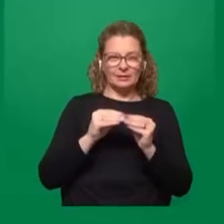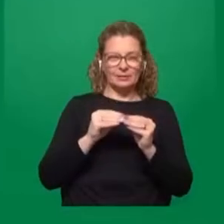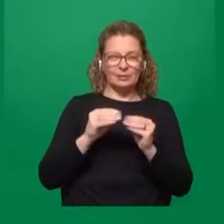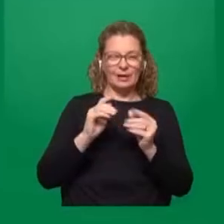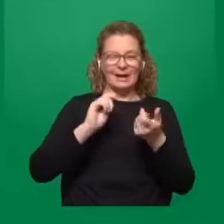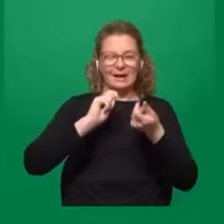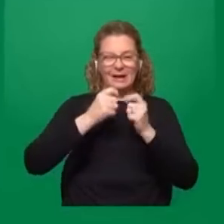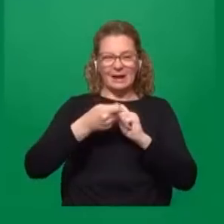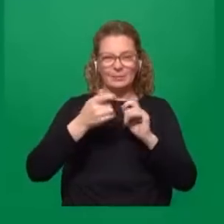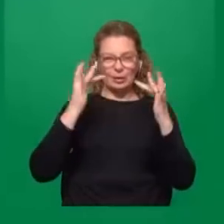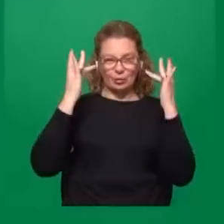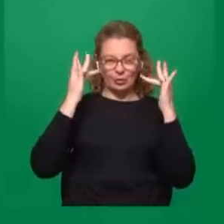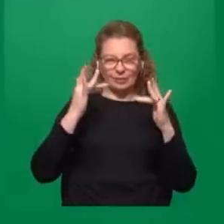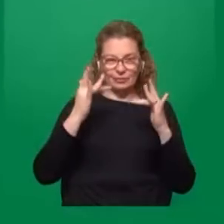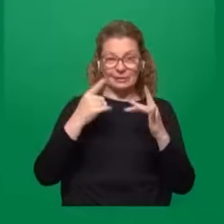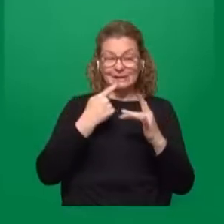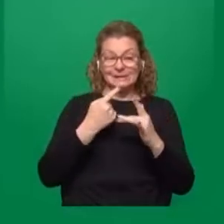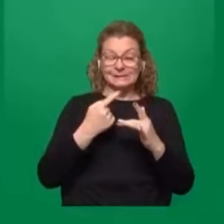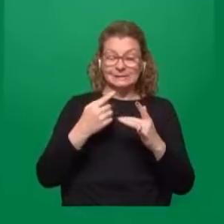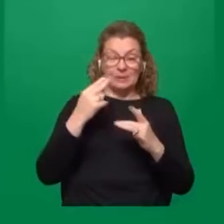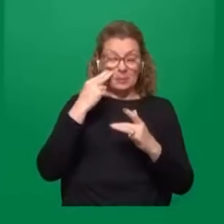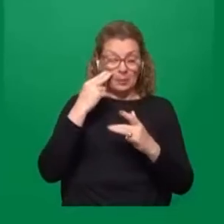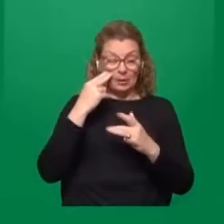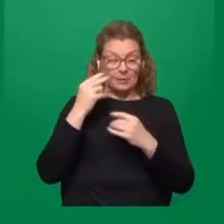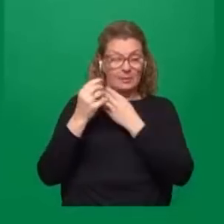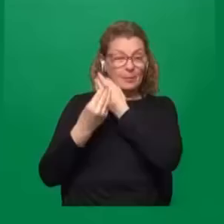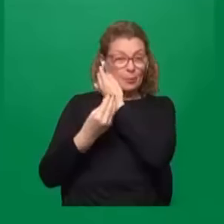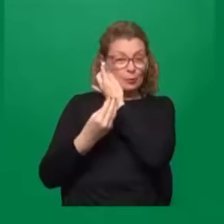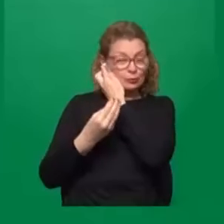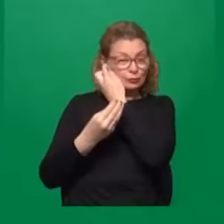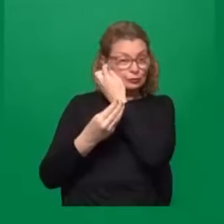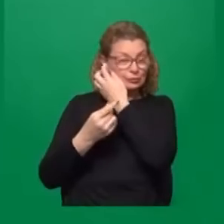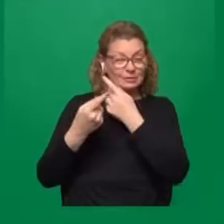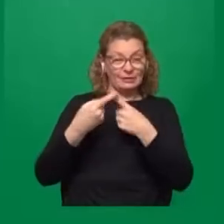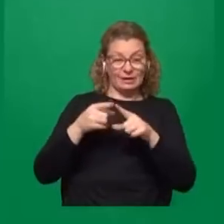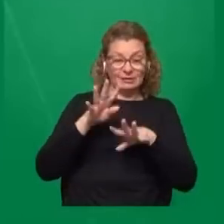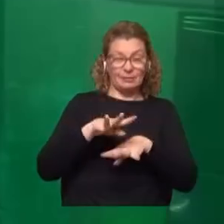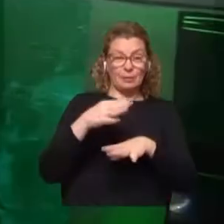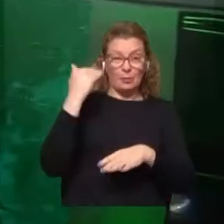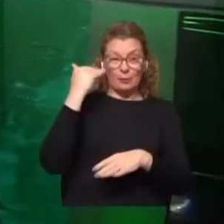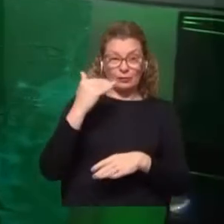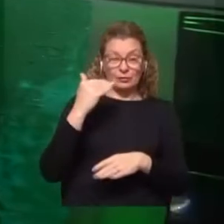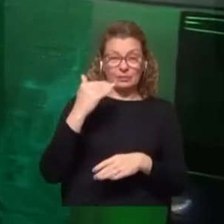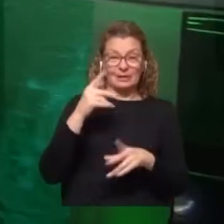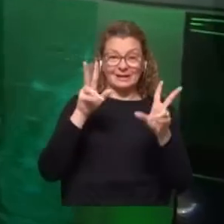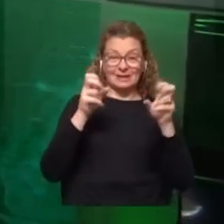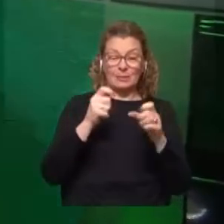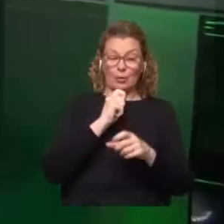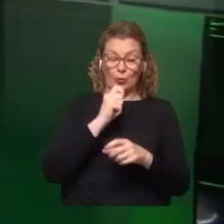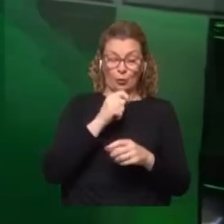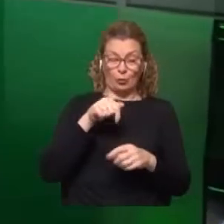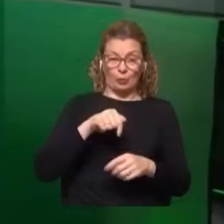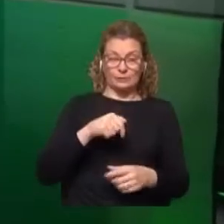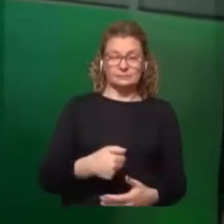o la transformación educativa genera resistencias y también en distintas manifestaciones de docentes tema de uno de los móviles de hoy